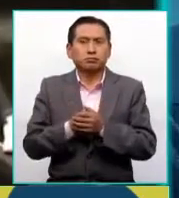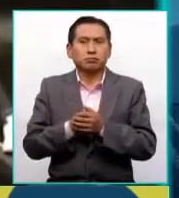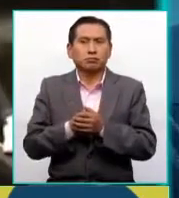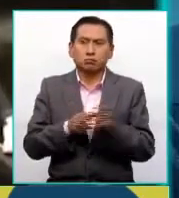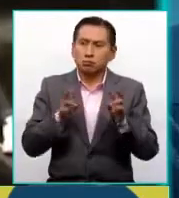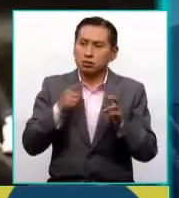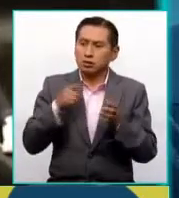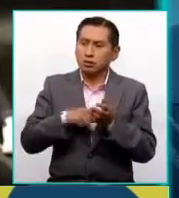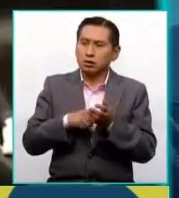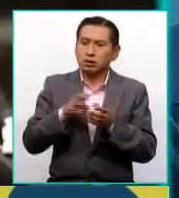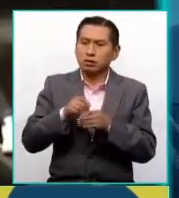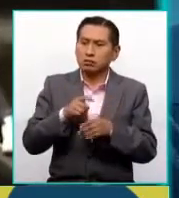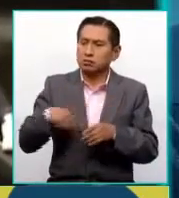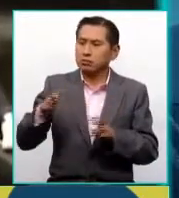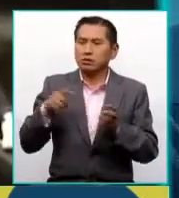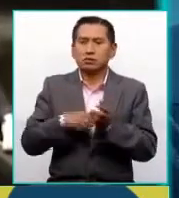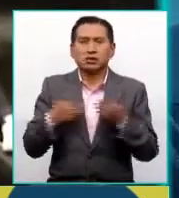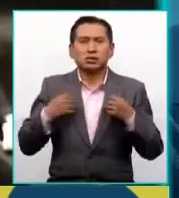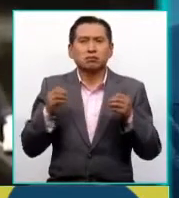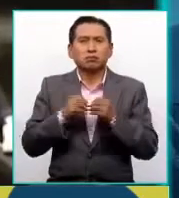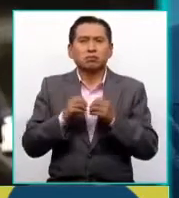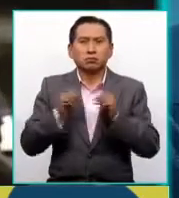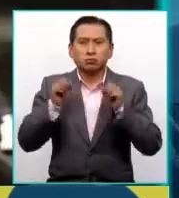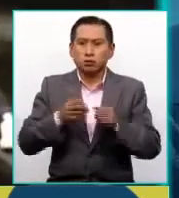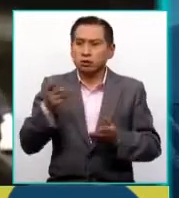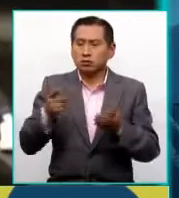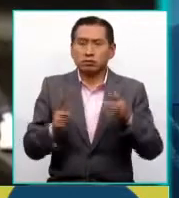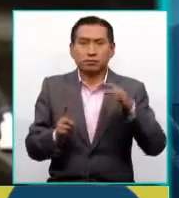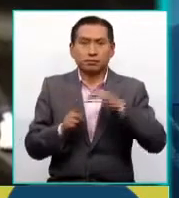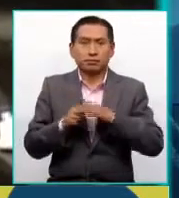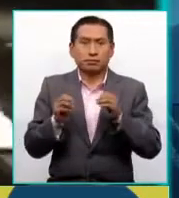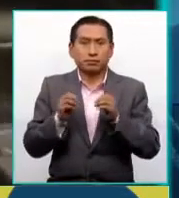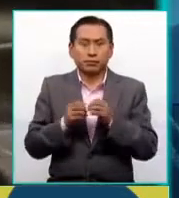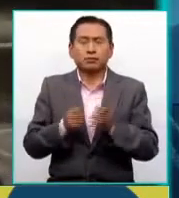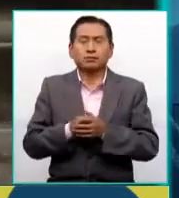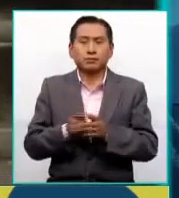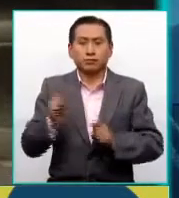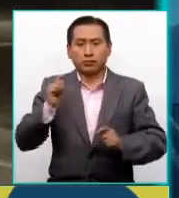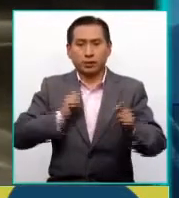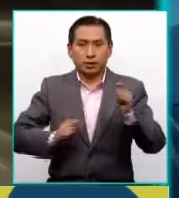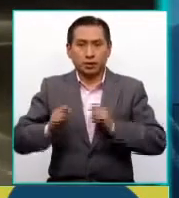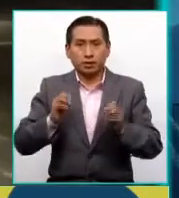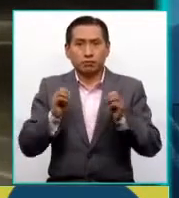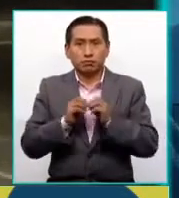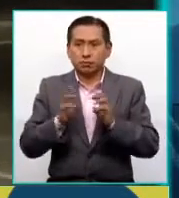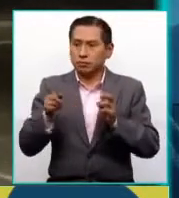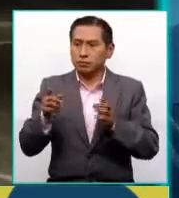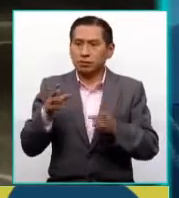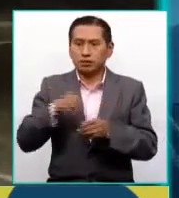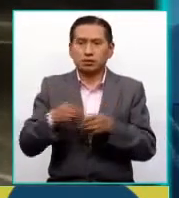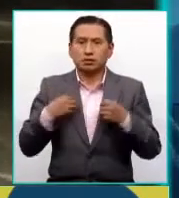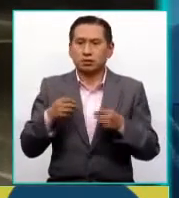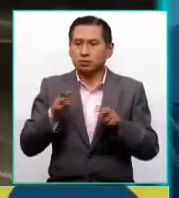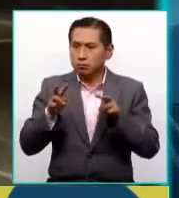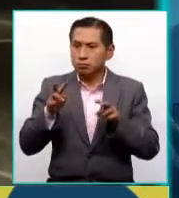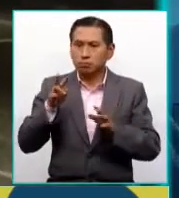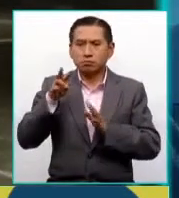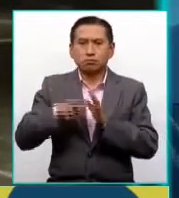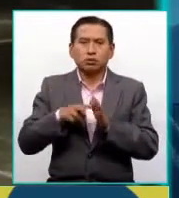ver en ella lo que hay, lo que pueda haber de teatral, ver en ella lo que hay de